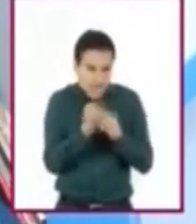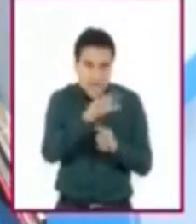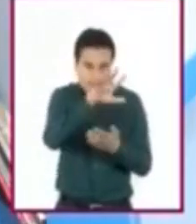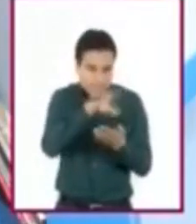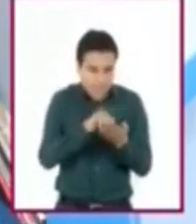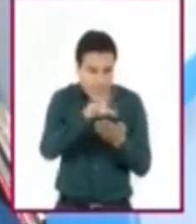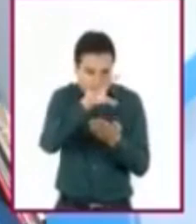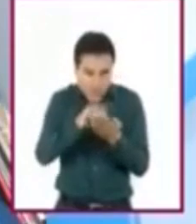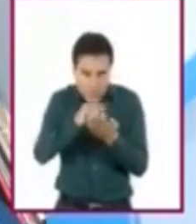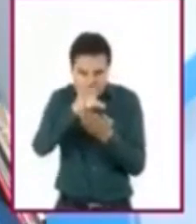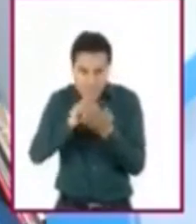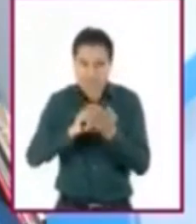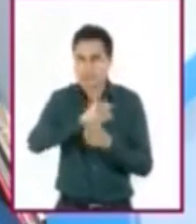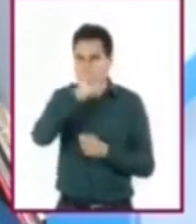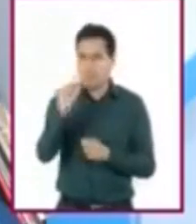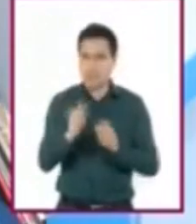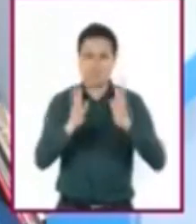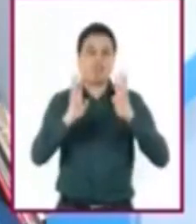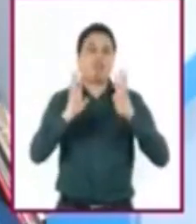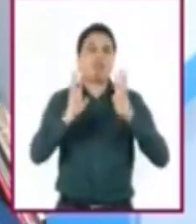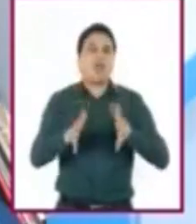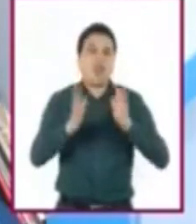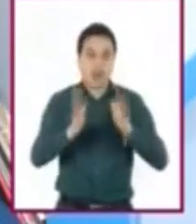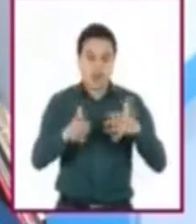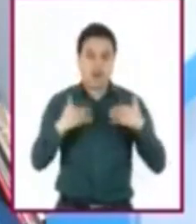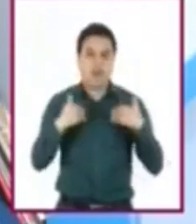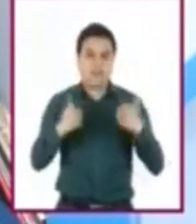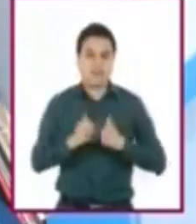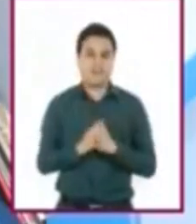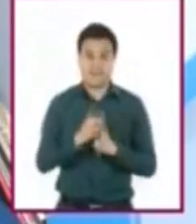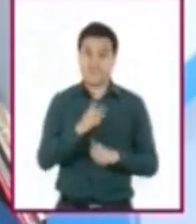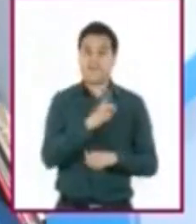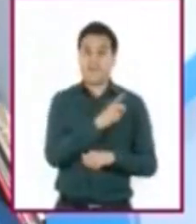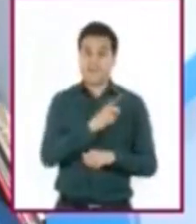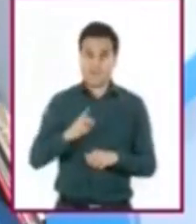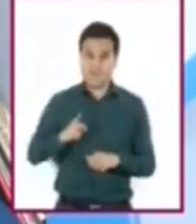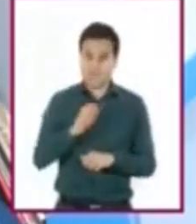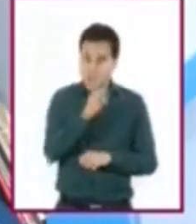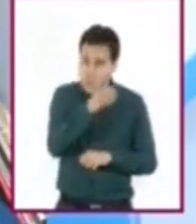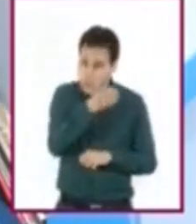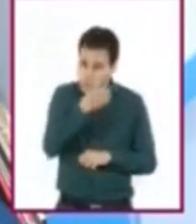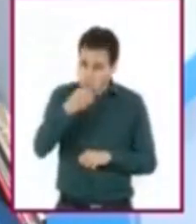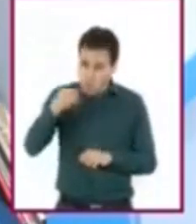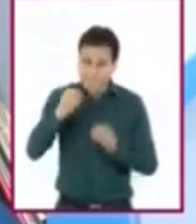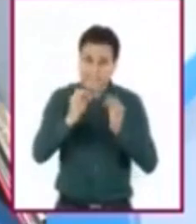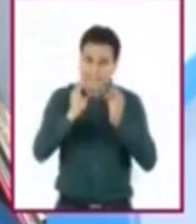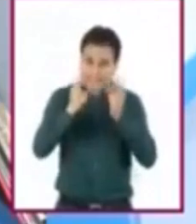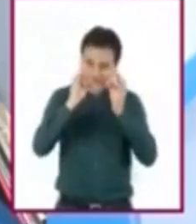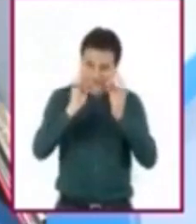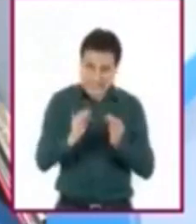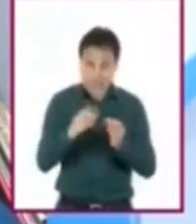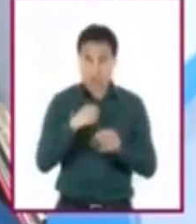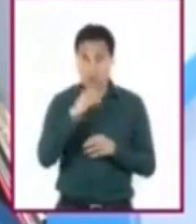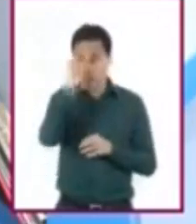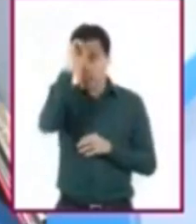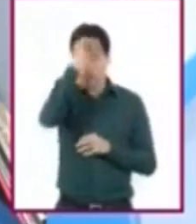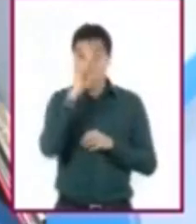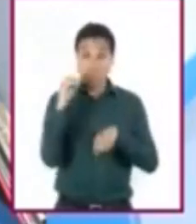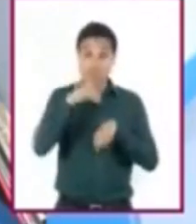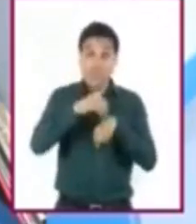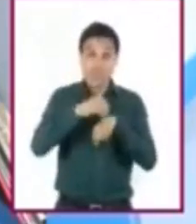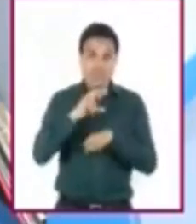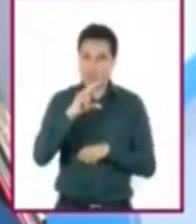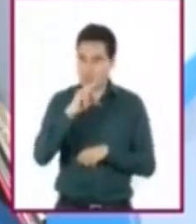la verdad que quiere alcanzar, siempre con un estricto rigor científico, tratando de ser objetivo y apoyándose de otras